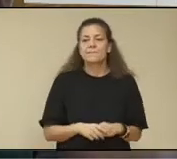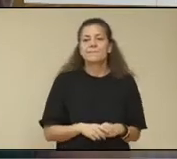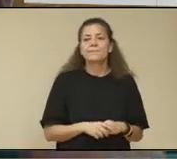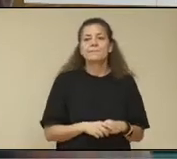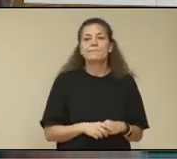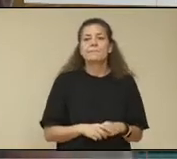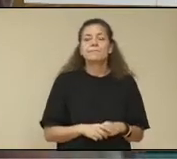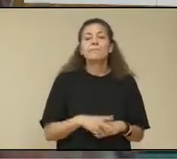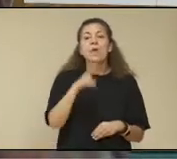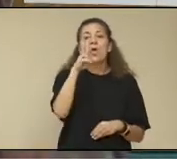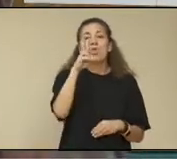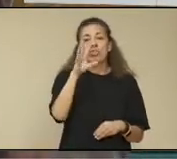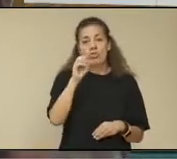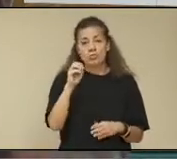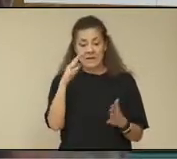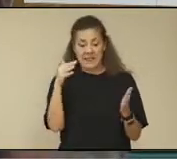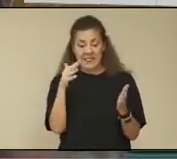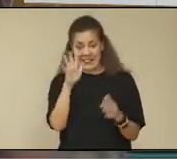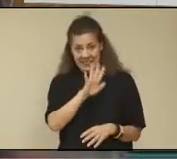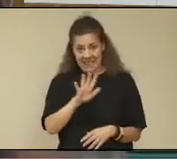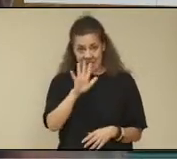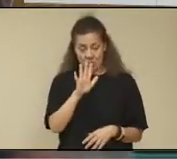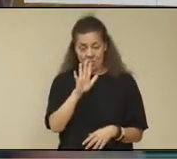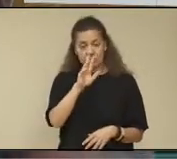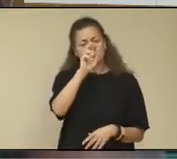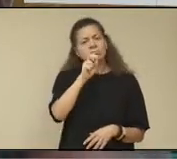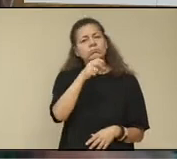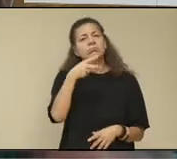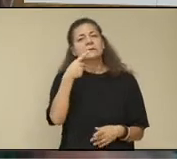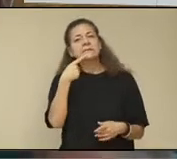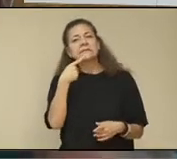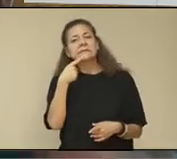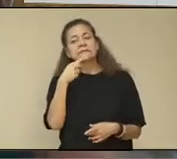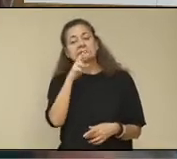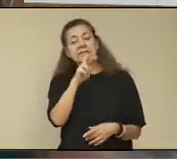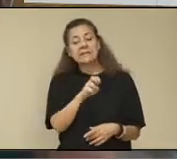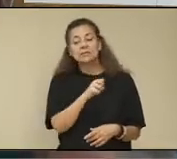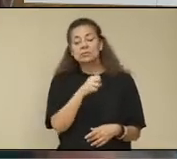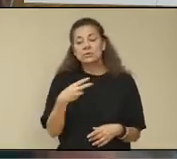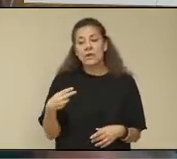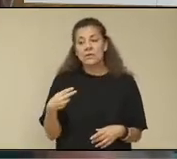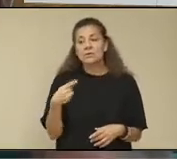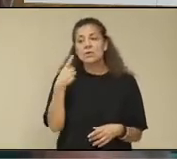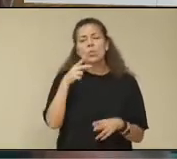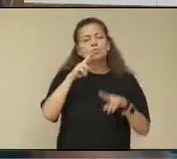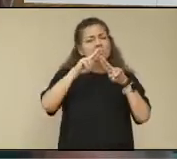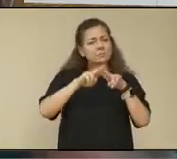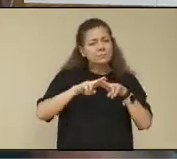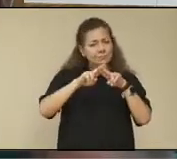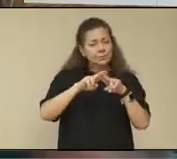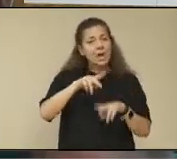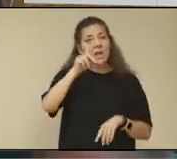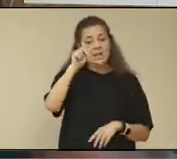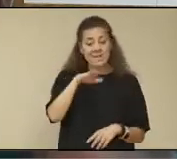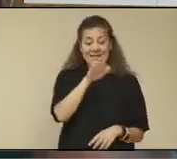En el 2005 se publican los resultados de un estudio, también en niños, en